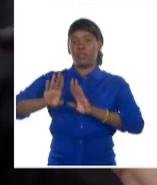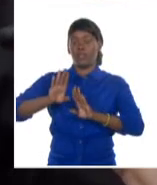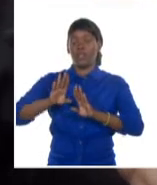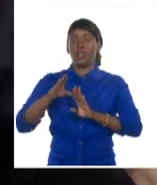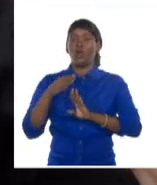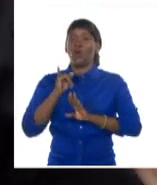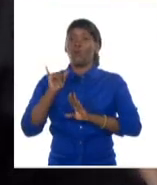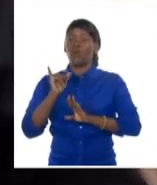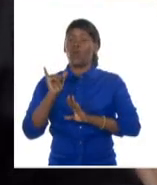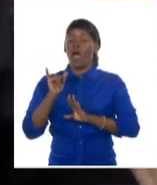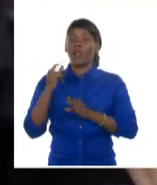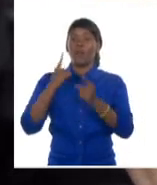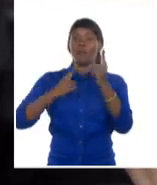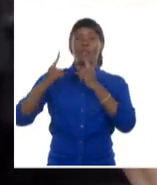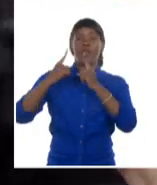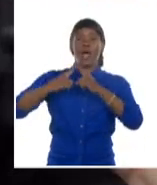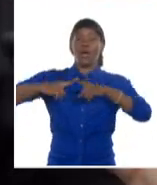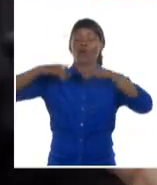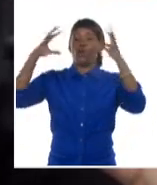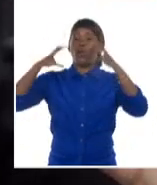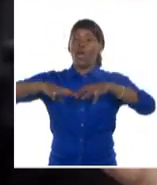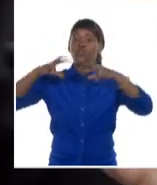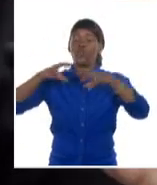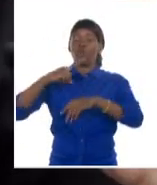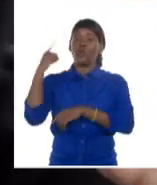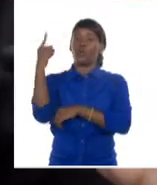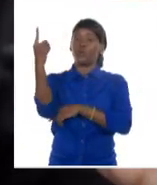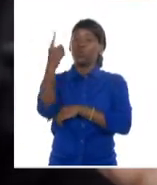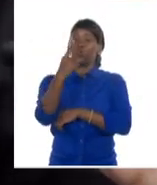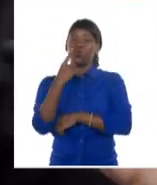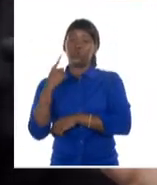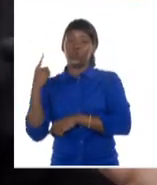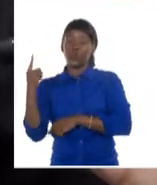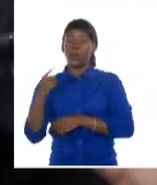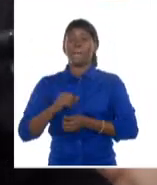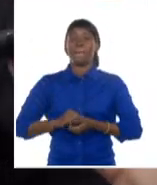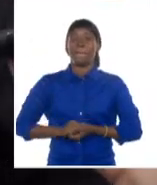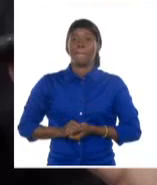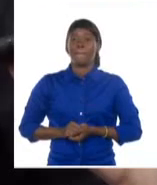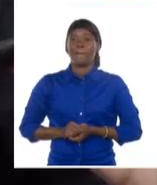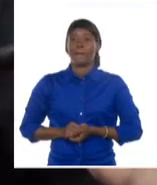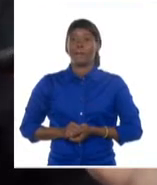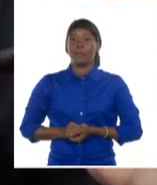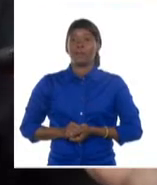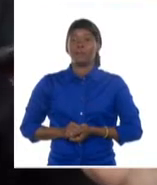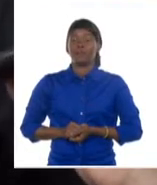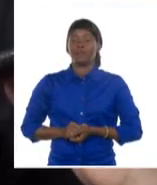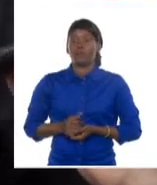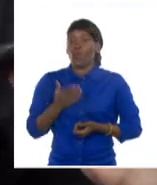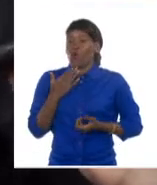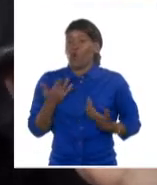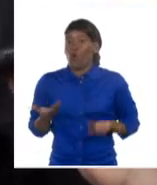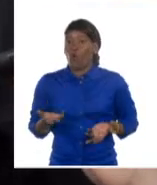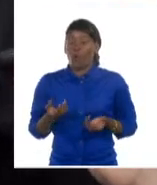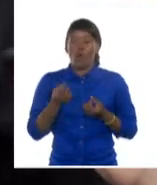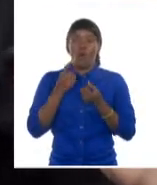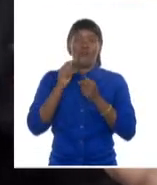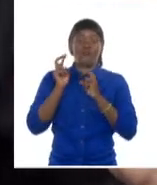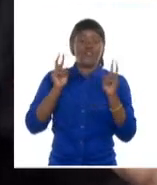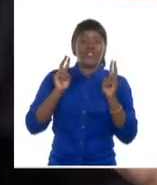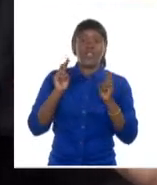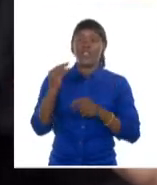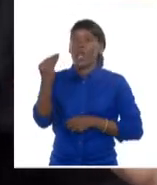que nosotros, cómo vamos a enfrentar un cambio de clima, cómo vamos a vivir, cómo vamos a alimentarnos, cómo